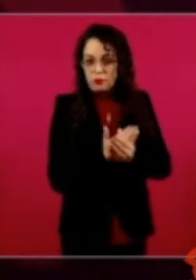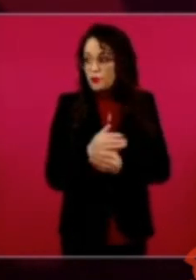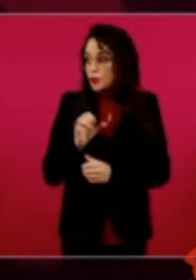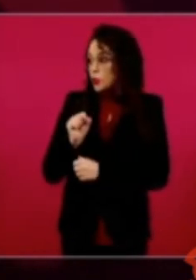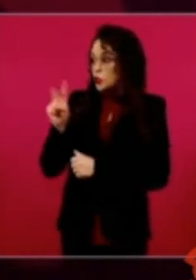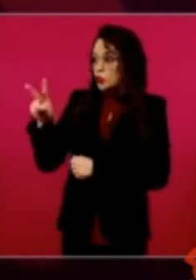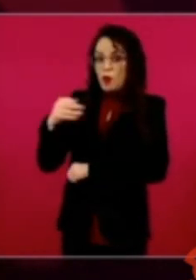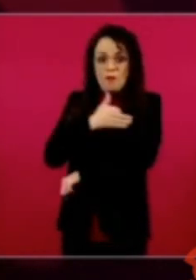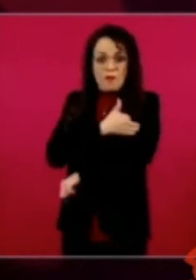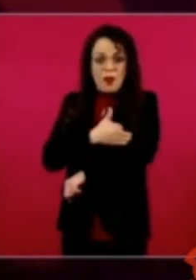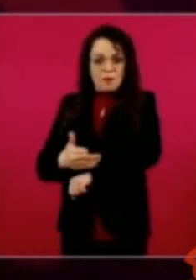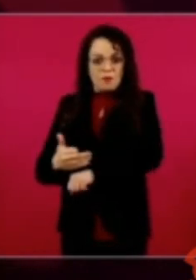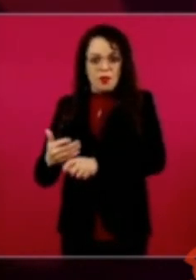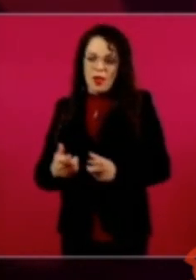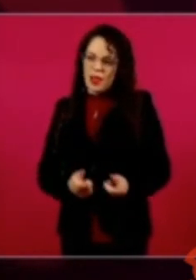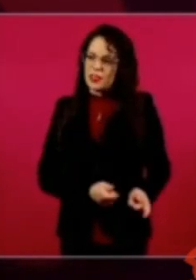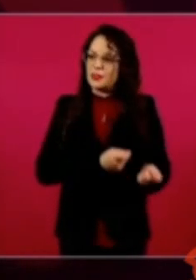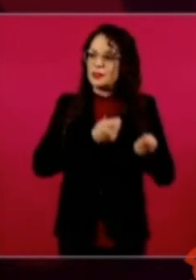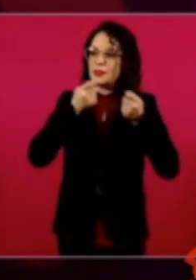no lo ordenan,